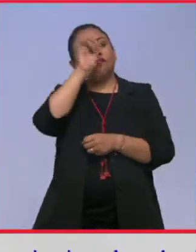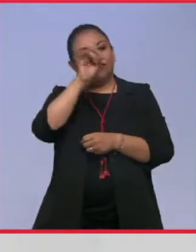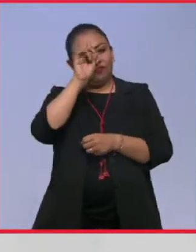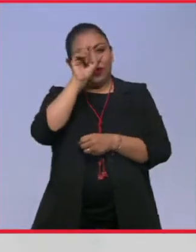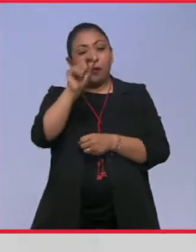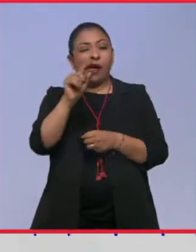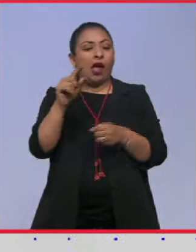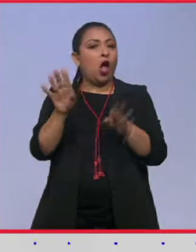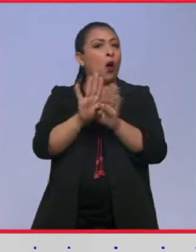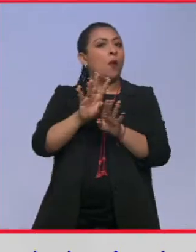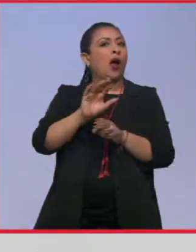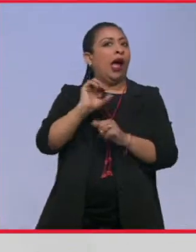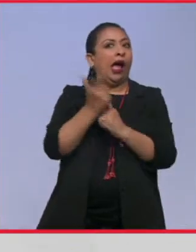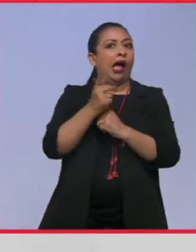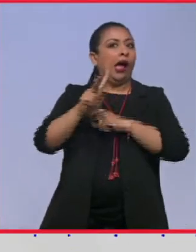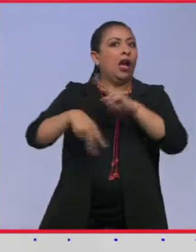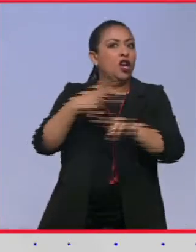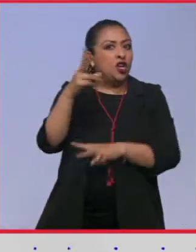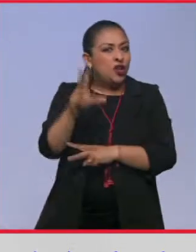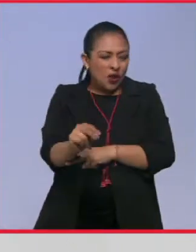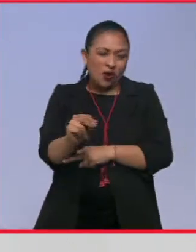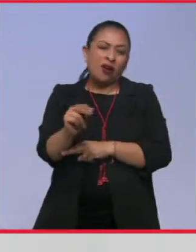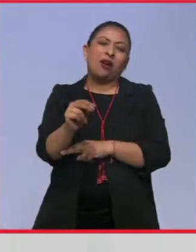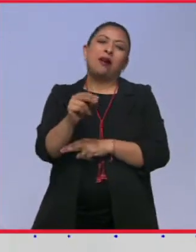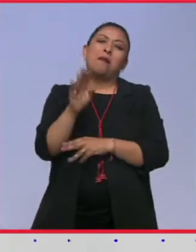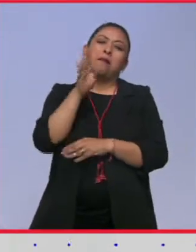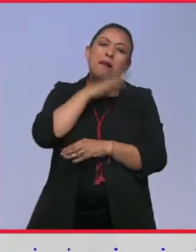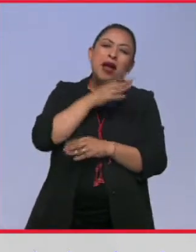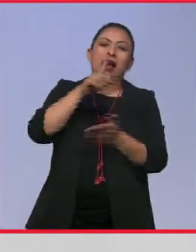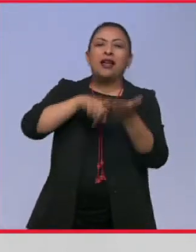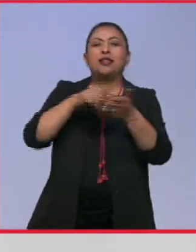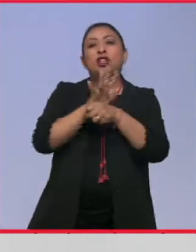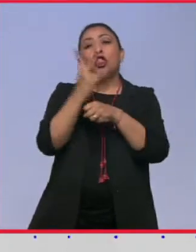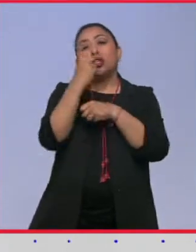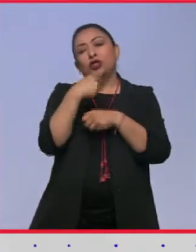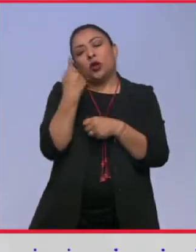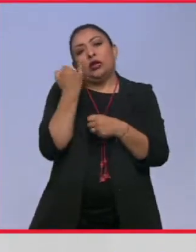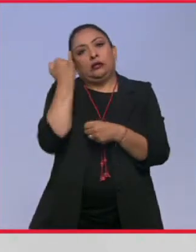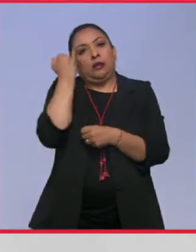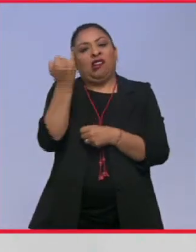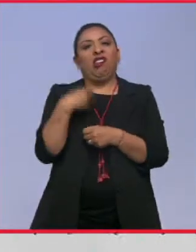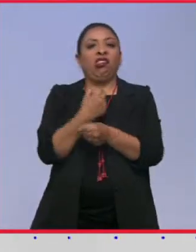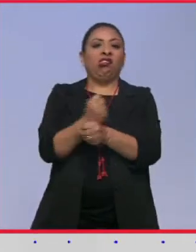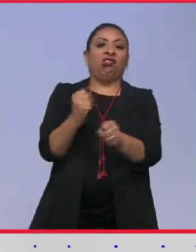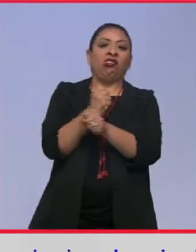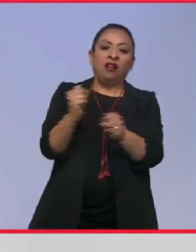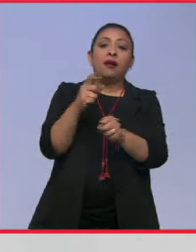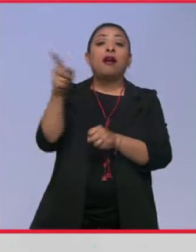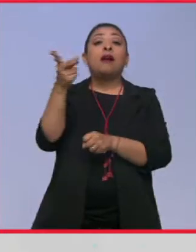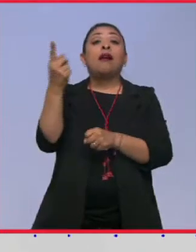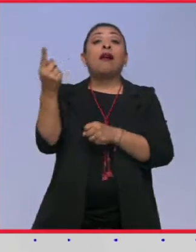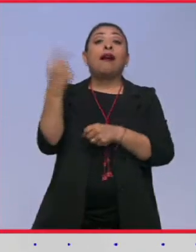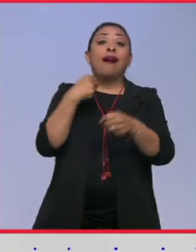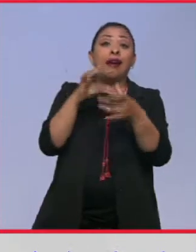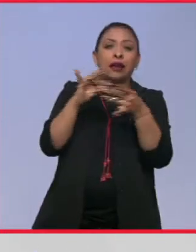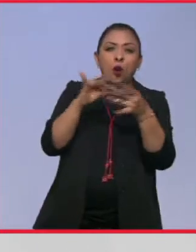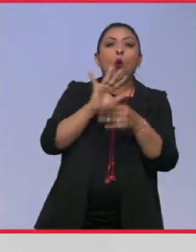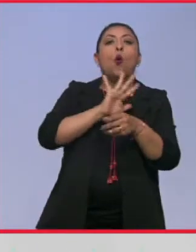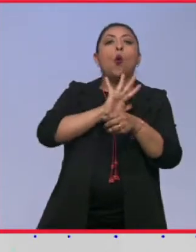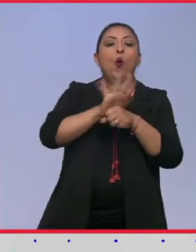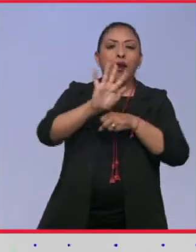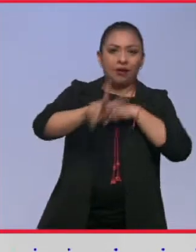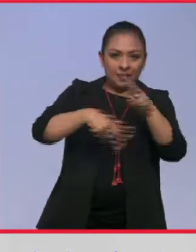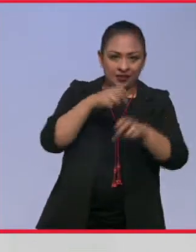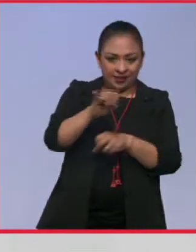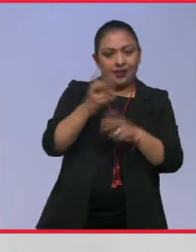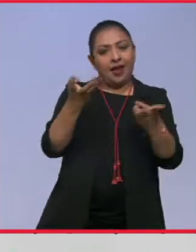también, a qué no ir. Bueno, no hay que pasársela mal en el cine, ¿no? 2 horas, imagínate. Él nos va a decir a qué sí vale la pena. Así que con